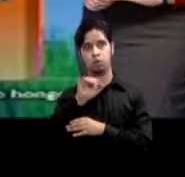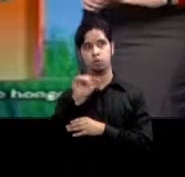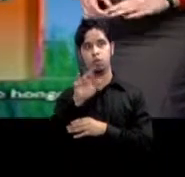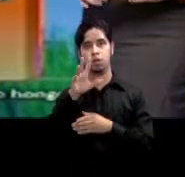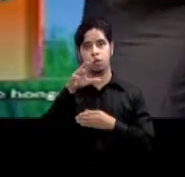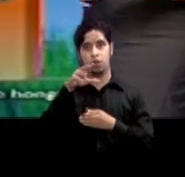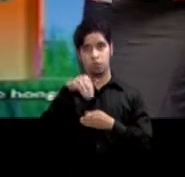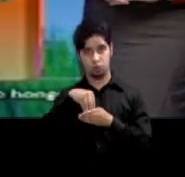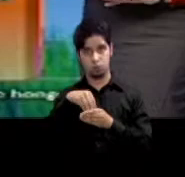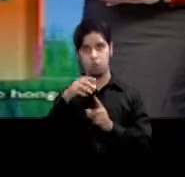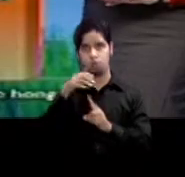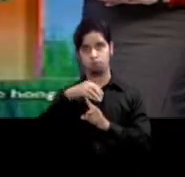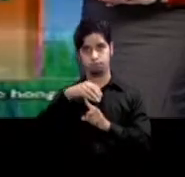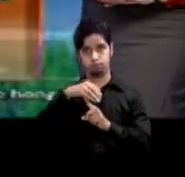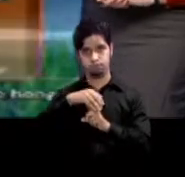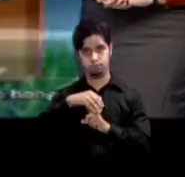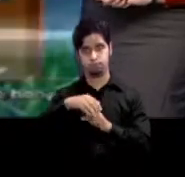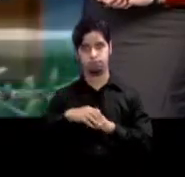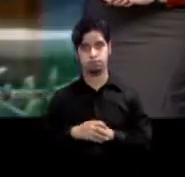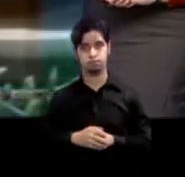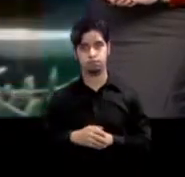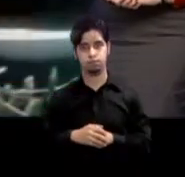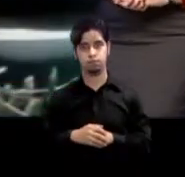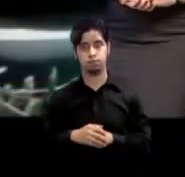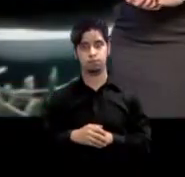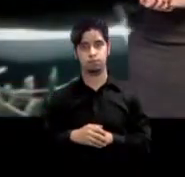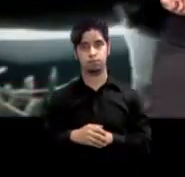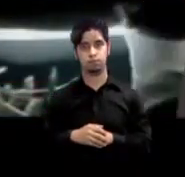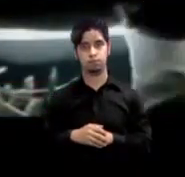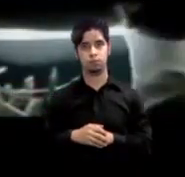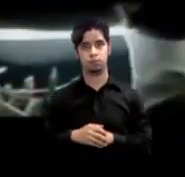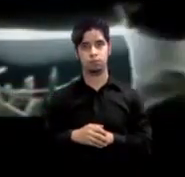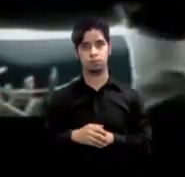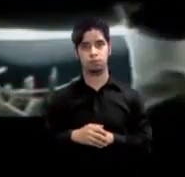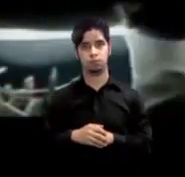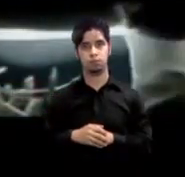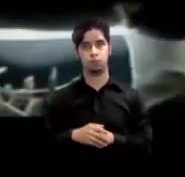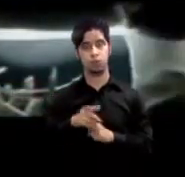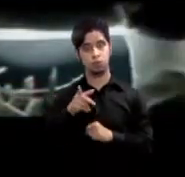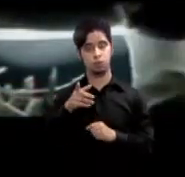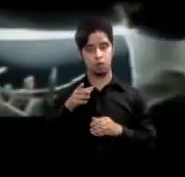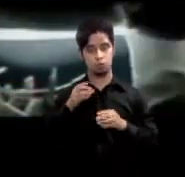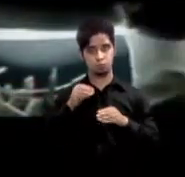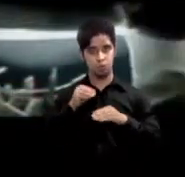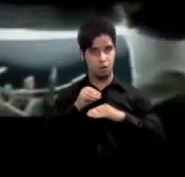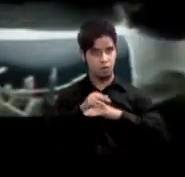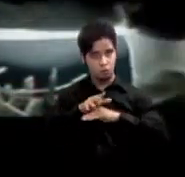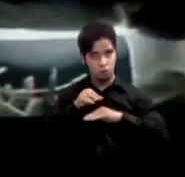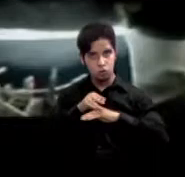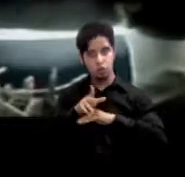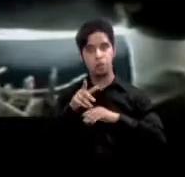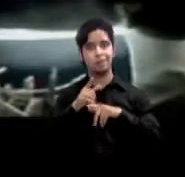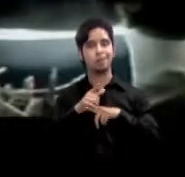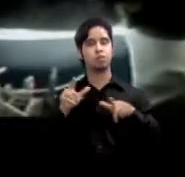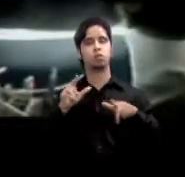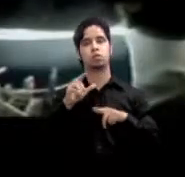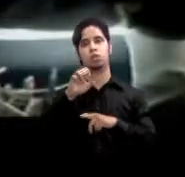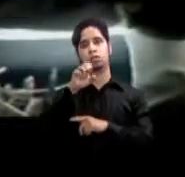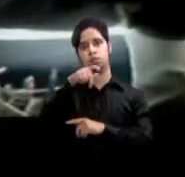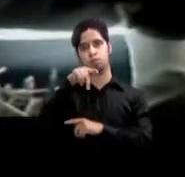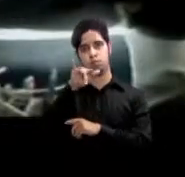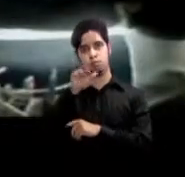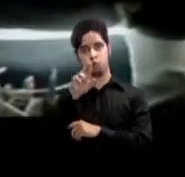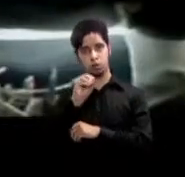hongos. De hecho, las condiciones atmosféricas influyen en la liberación de esporas de hongos. Esa liberación ocurre entre las 2 y 4